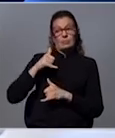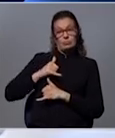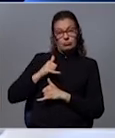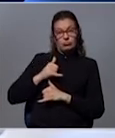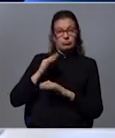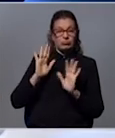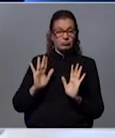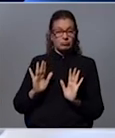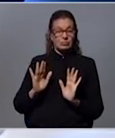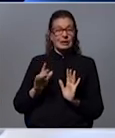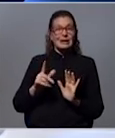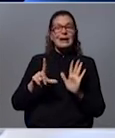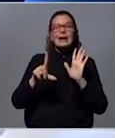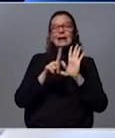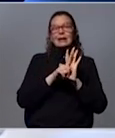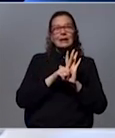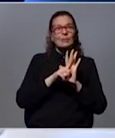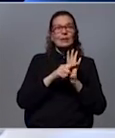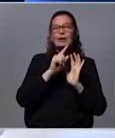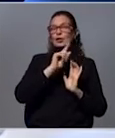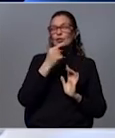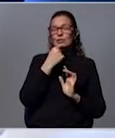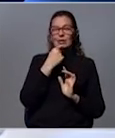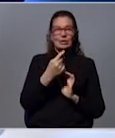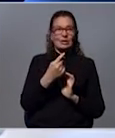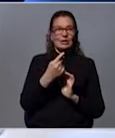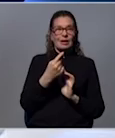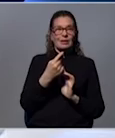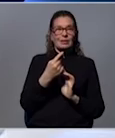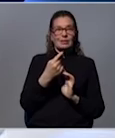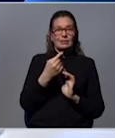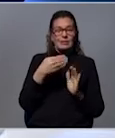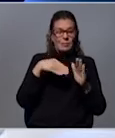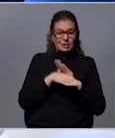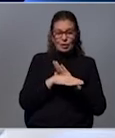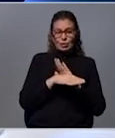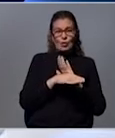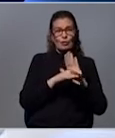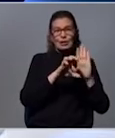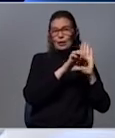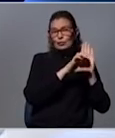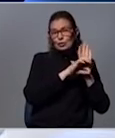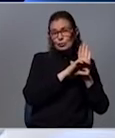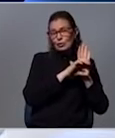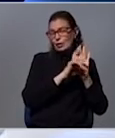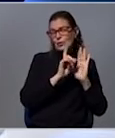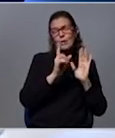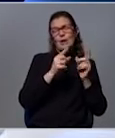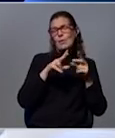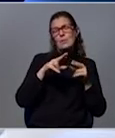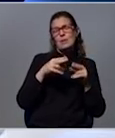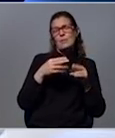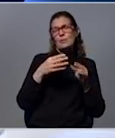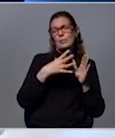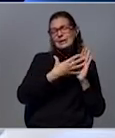o sea la ley para que no se dijera para que no se dijera están metiendo cosas en la constitución que no son materia de las constituciones es para